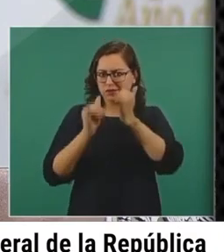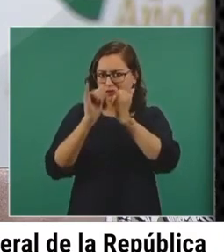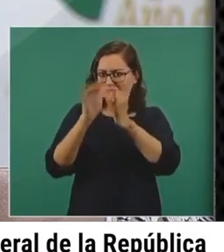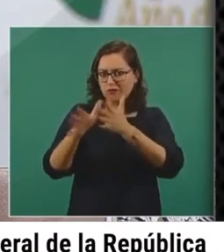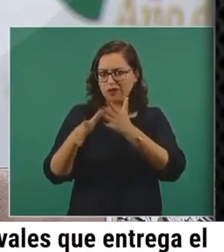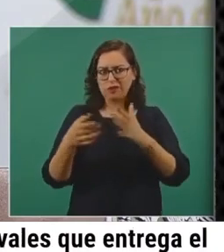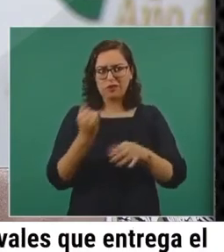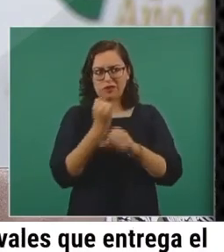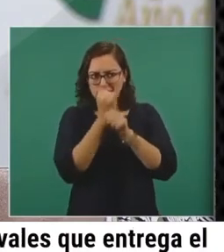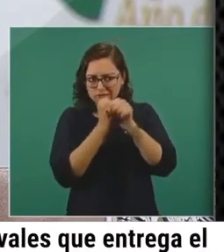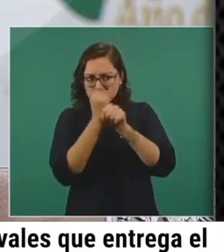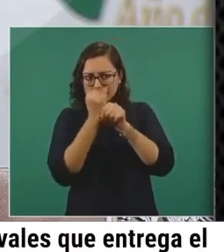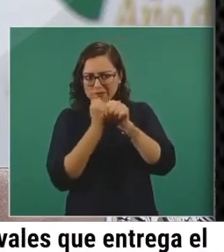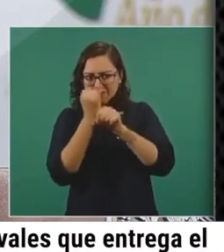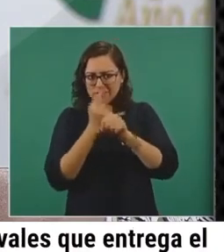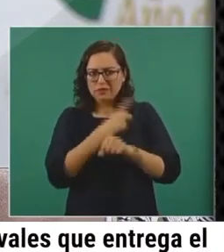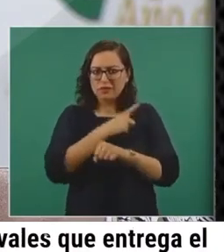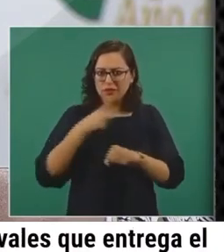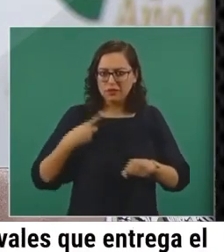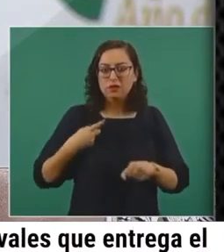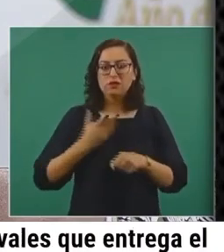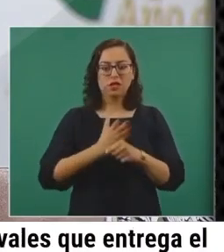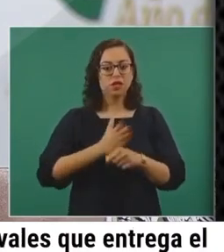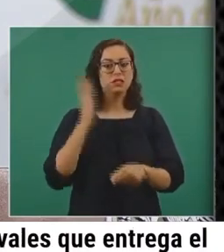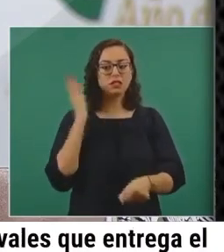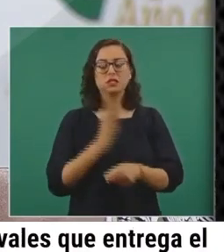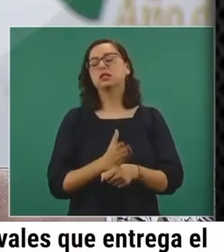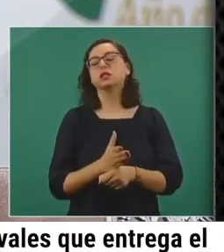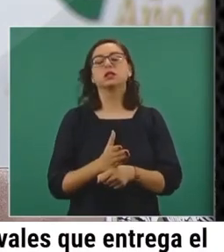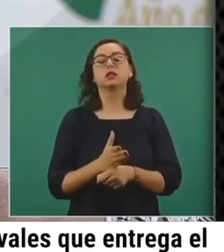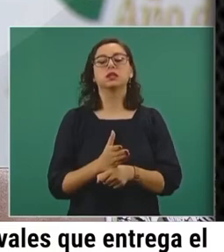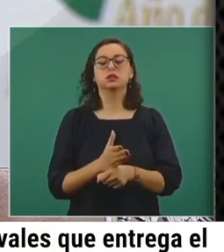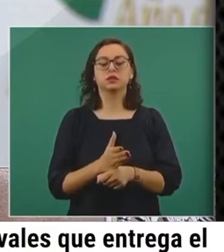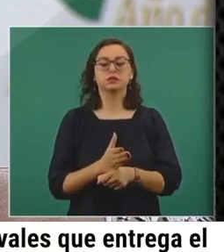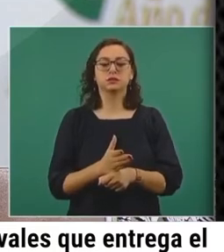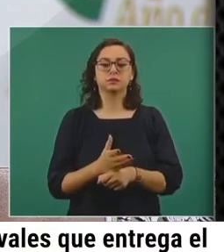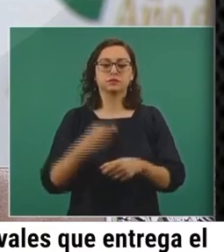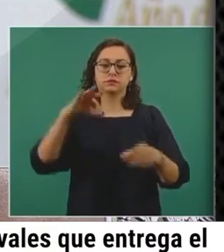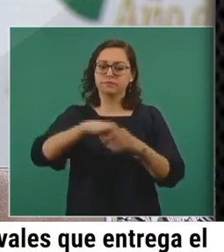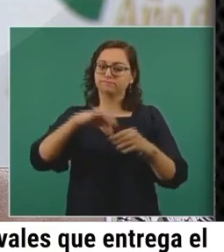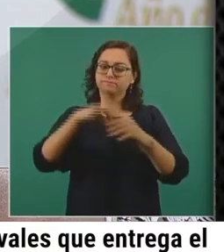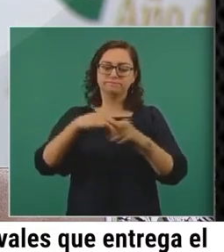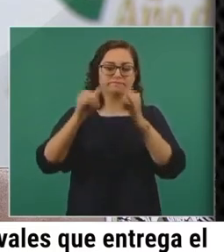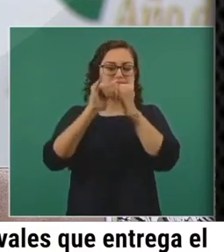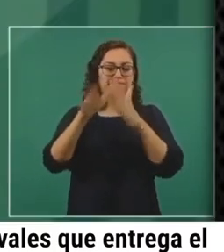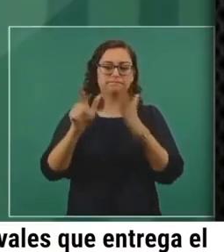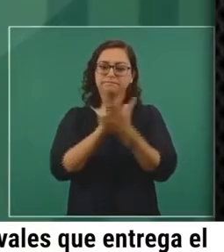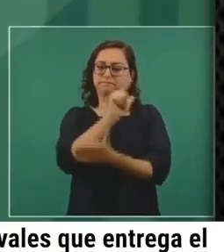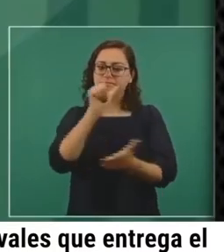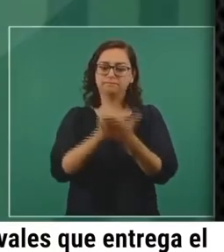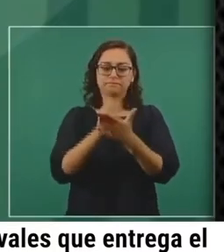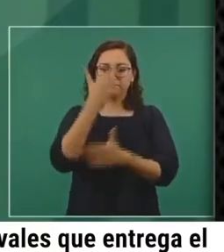se investigue, se castigue, porque es delito electoral,